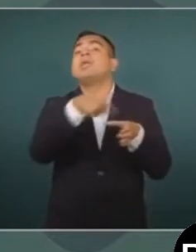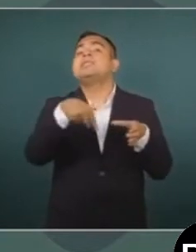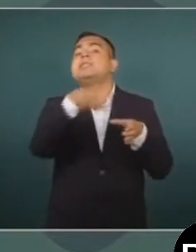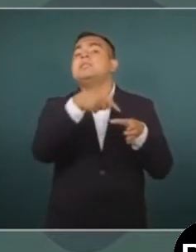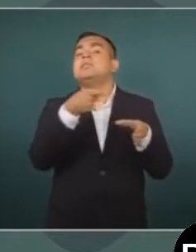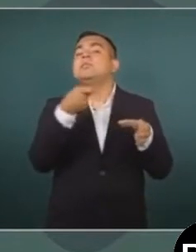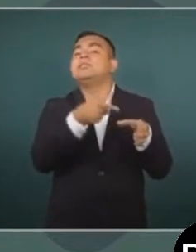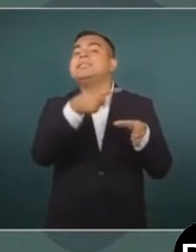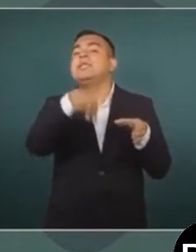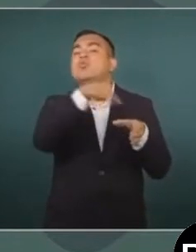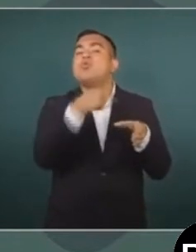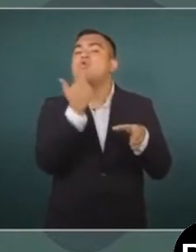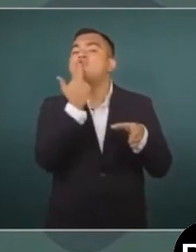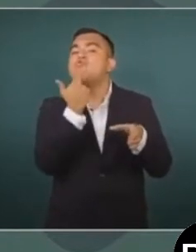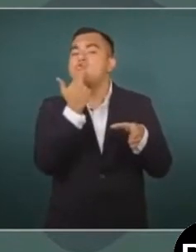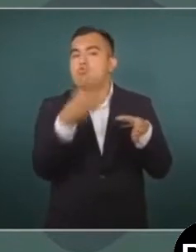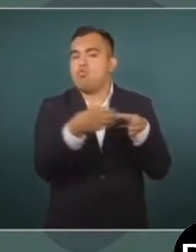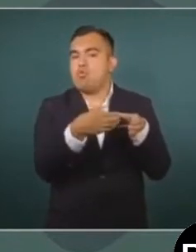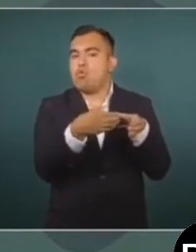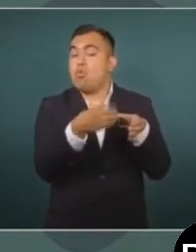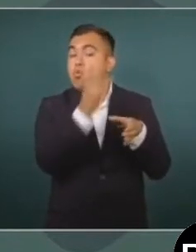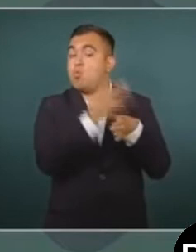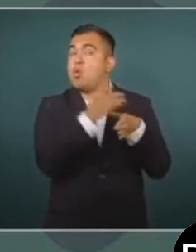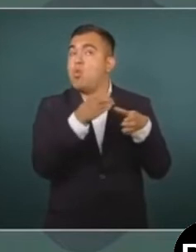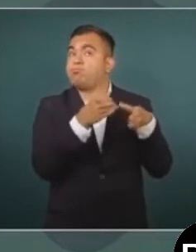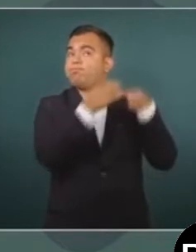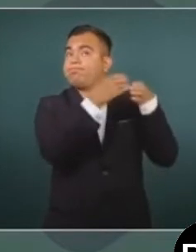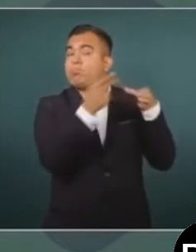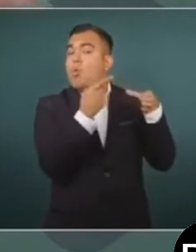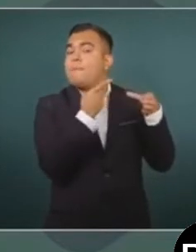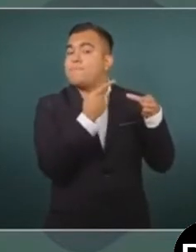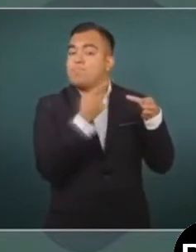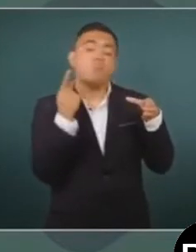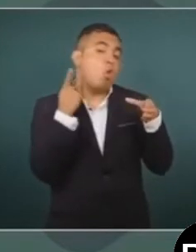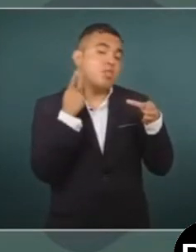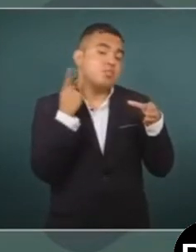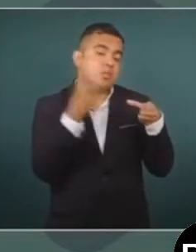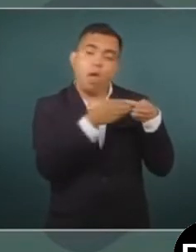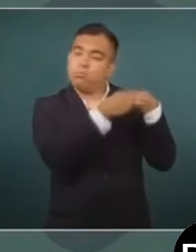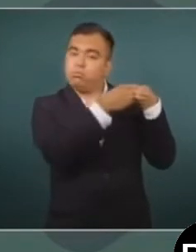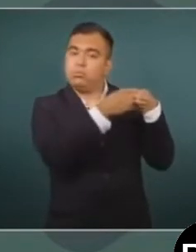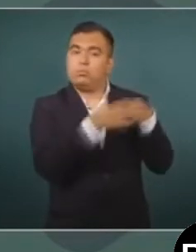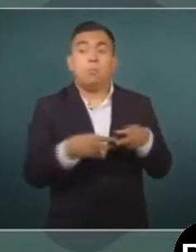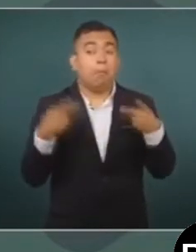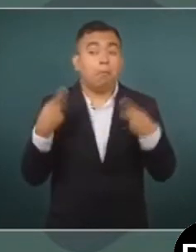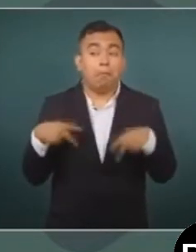lo que se hacía en la sociedad política, que el pueblo no